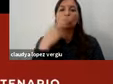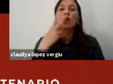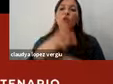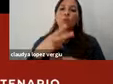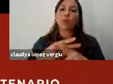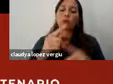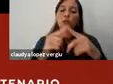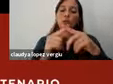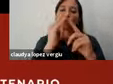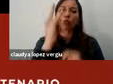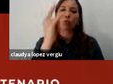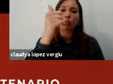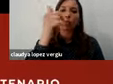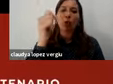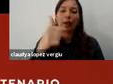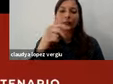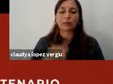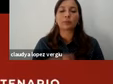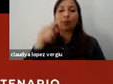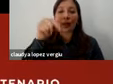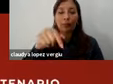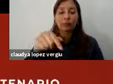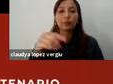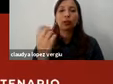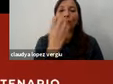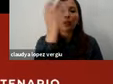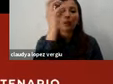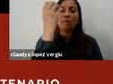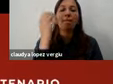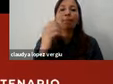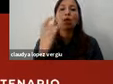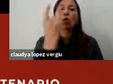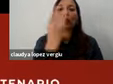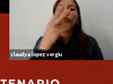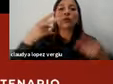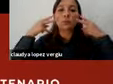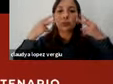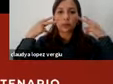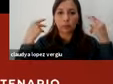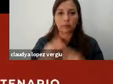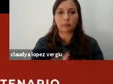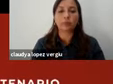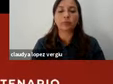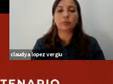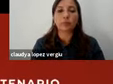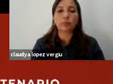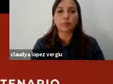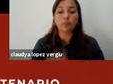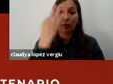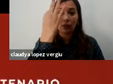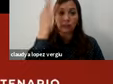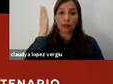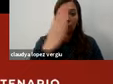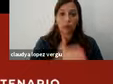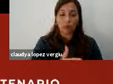este emprendimiento ubicado en el distrito de Aguajú, en la región San Martín. El tercer punto